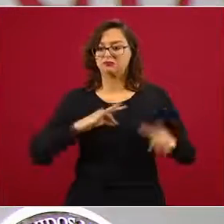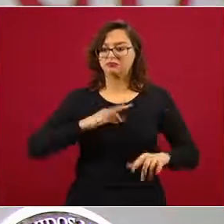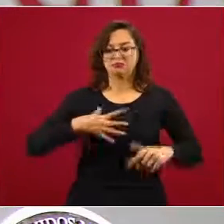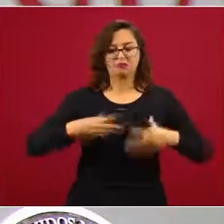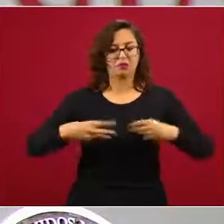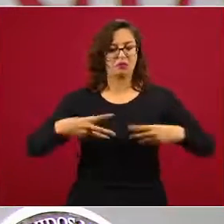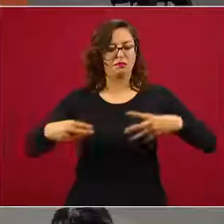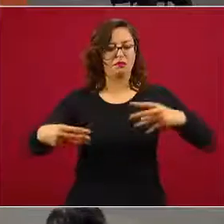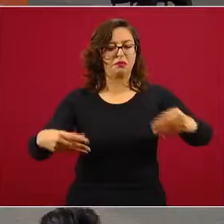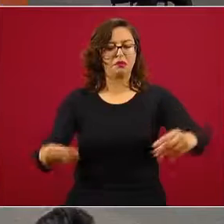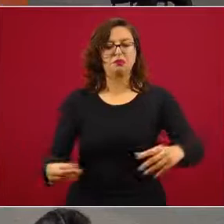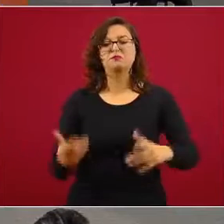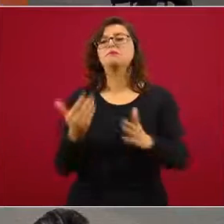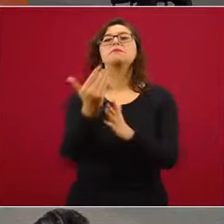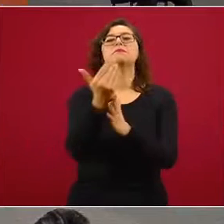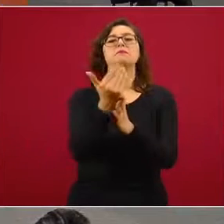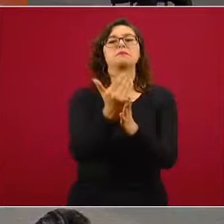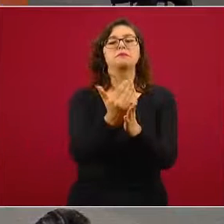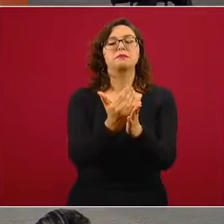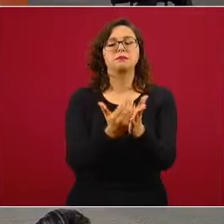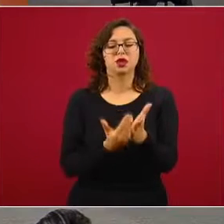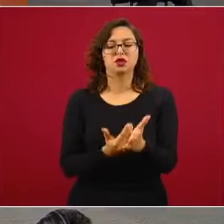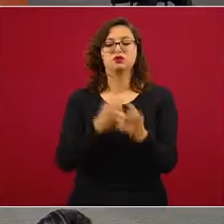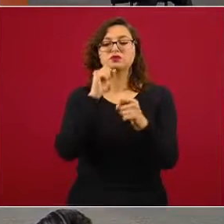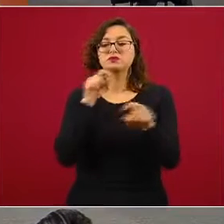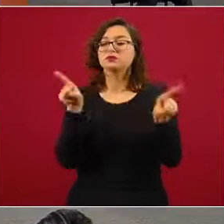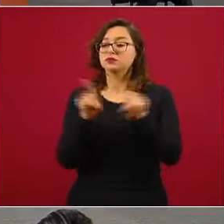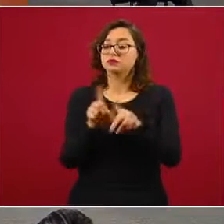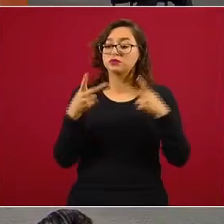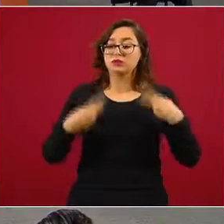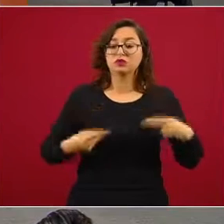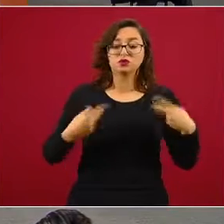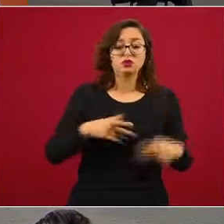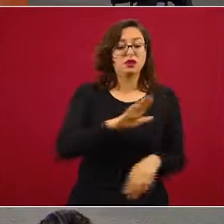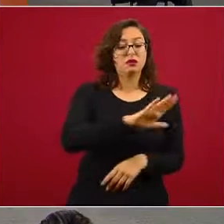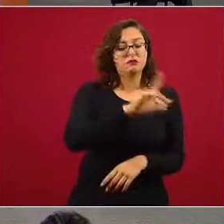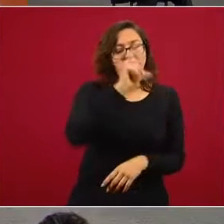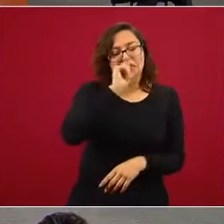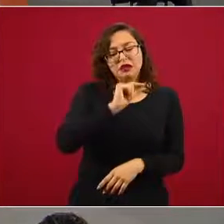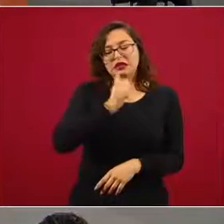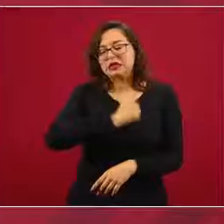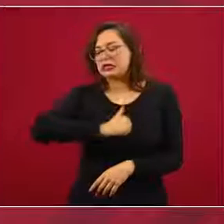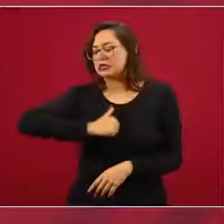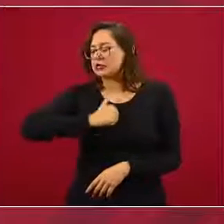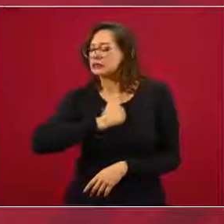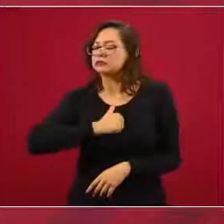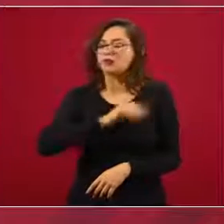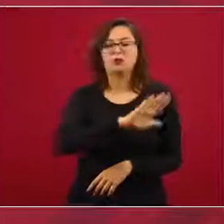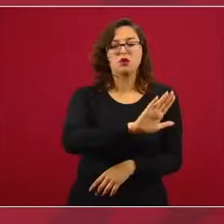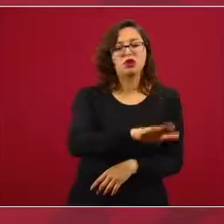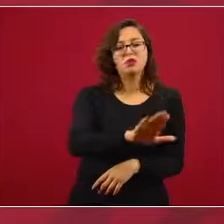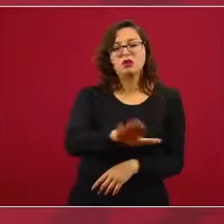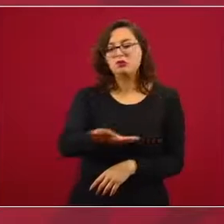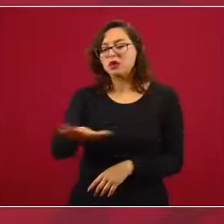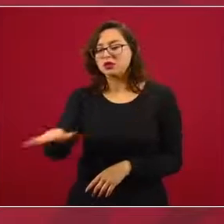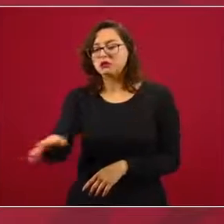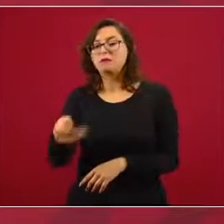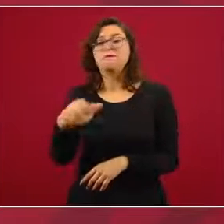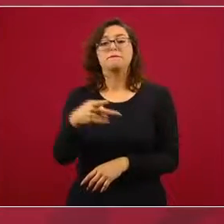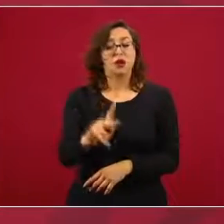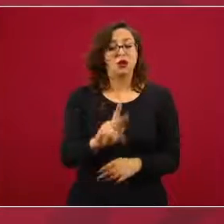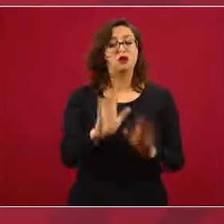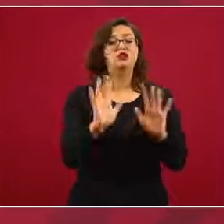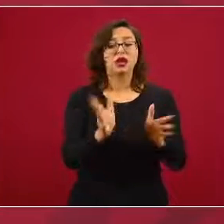la cantidad de casos diarios, la cantidad de muertes, muy desafortunadas todas y cada una de ellas, que se